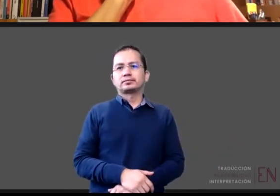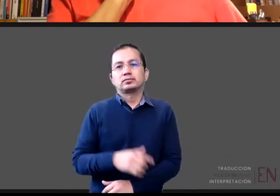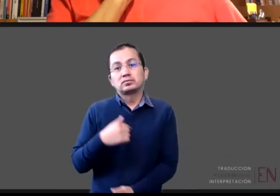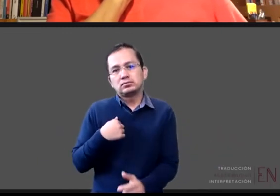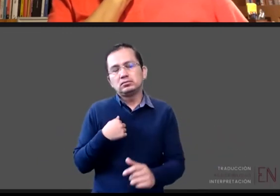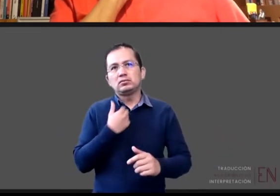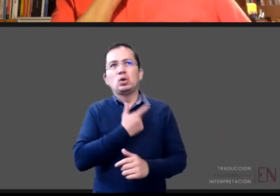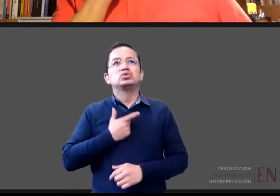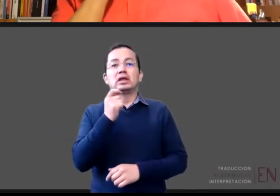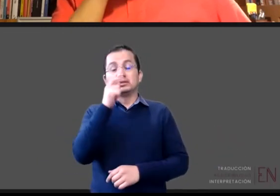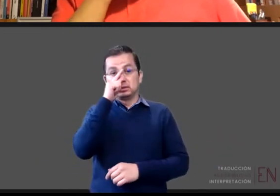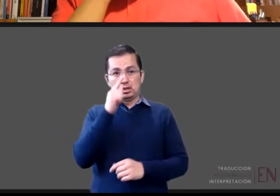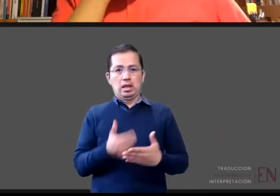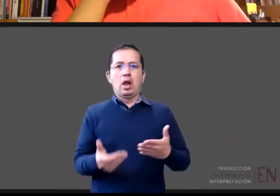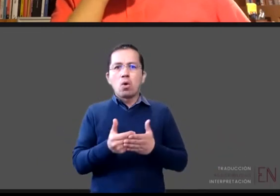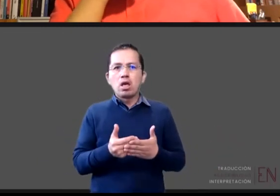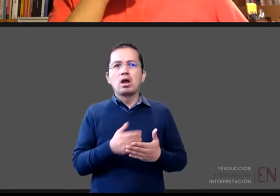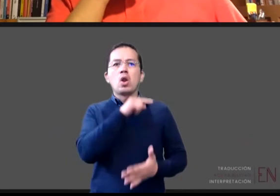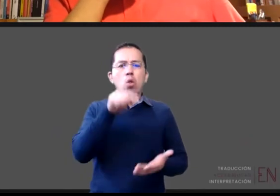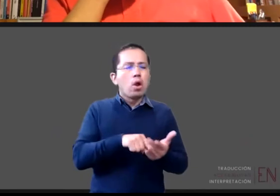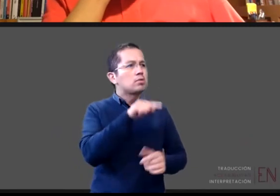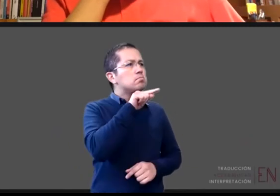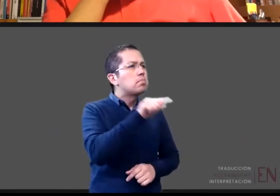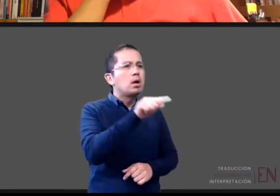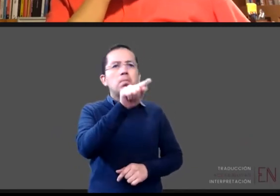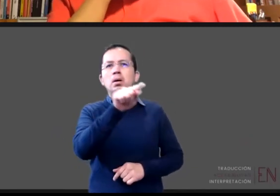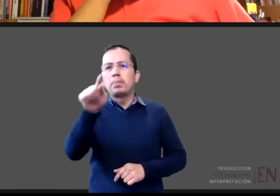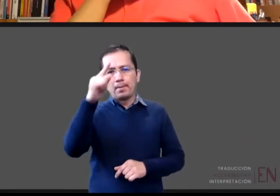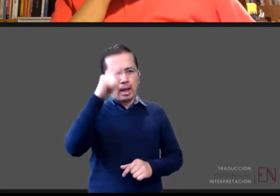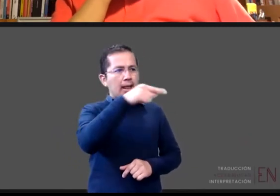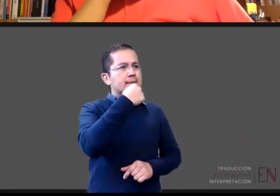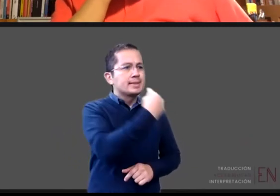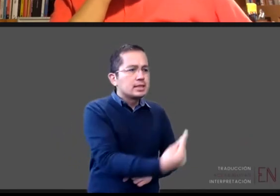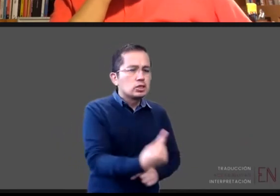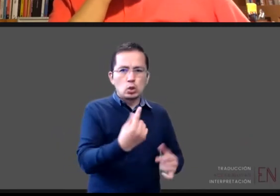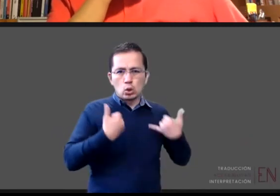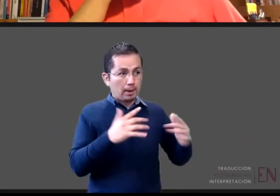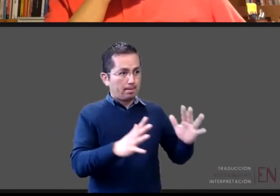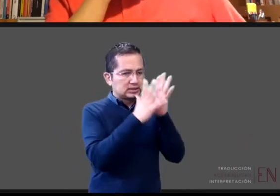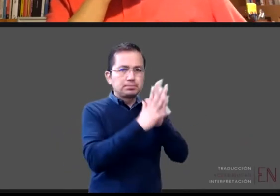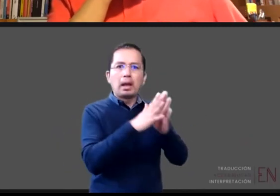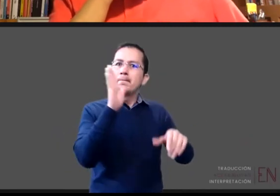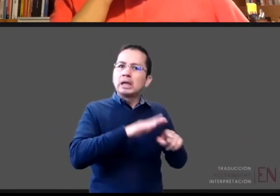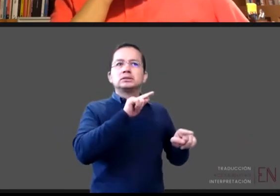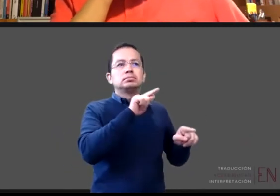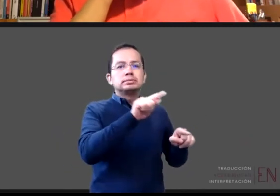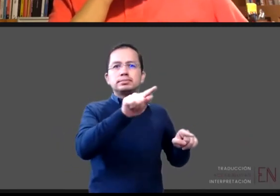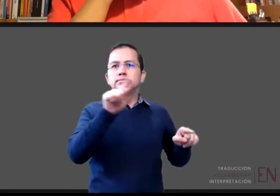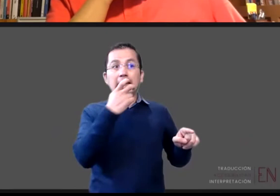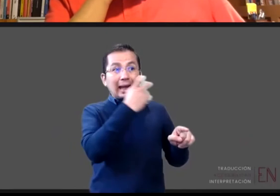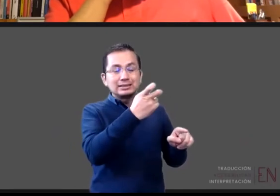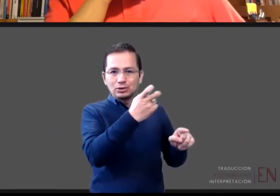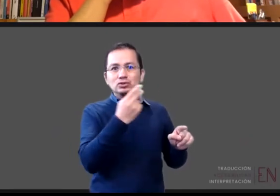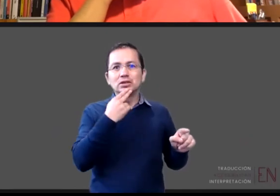más espacios de participación infantil y que estos espacios tienen el potencial de traducirse en insumos para la construcción de política pública, porque